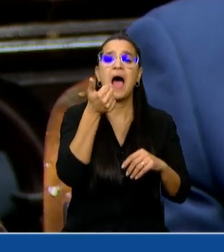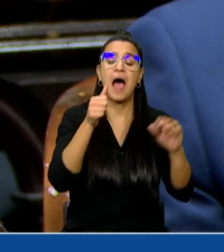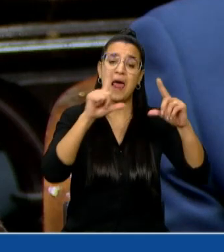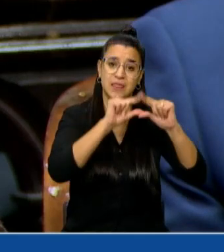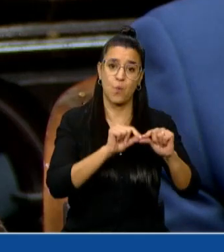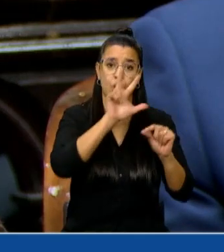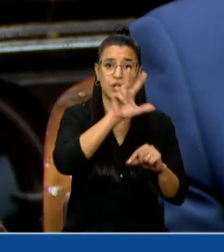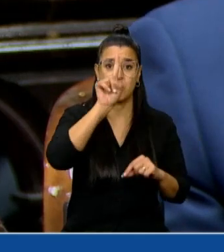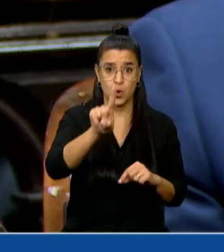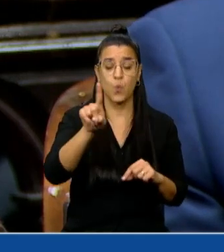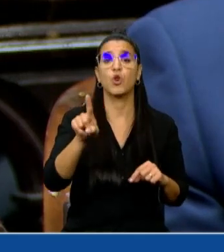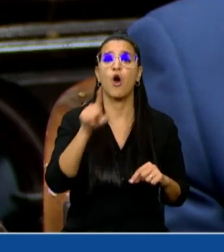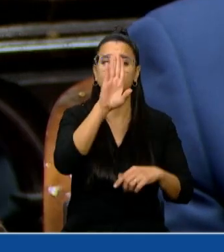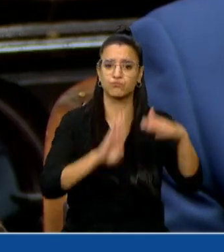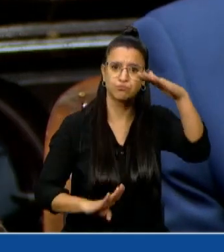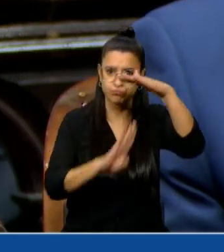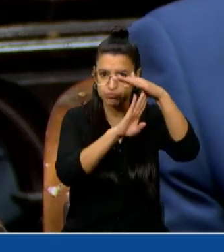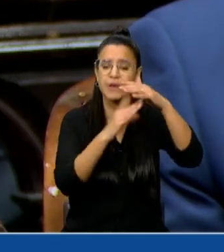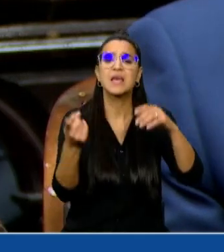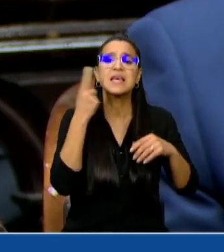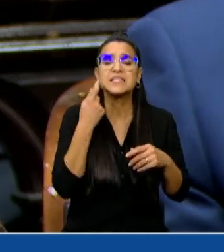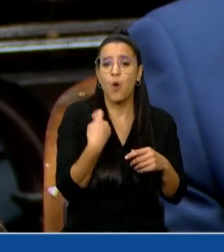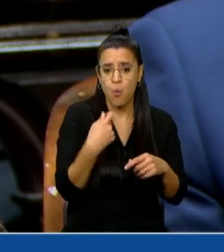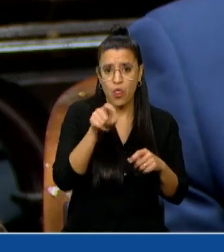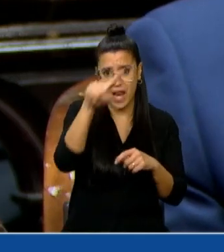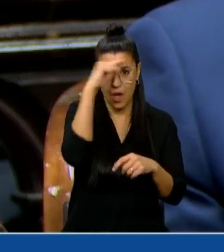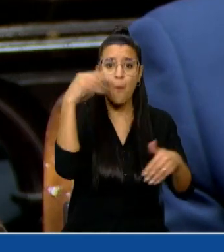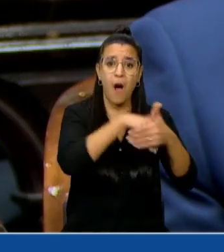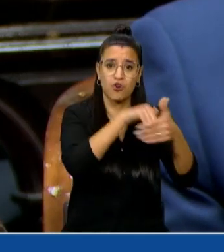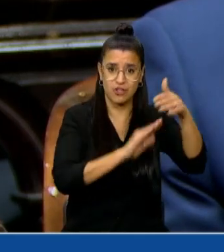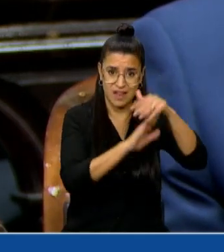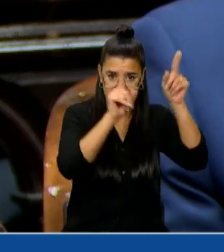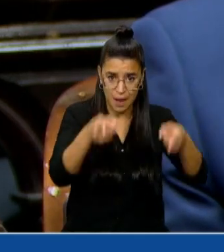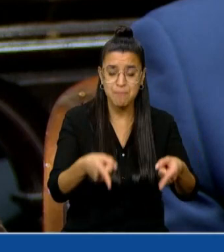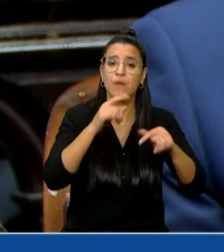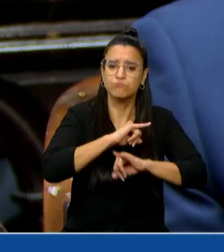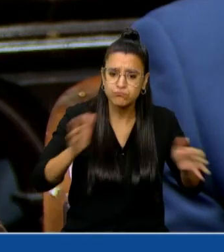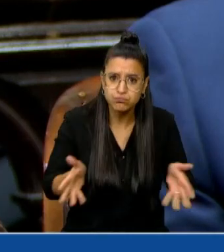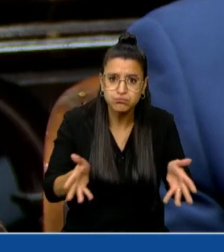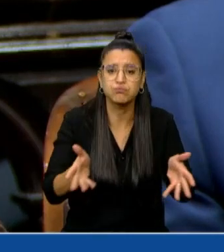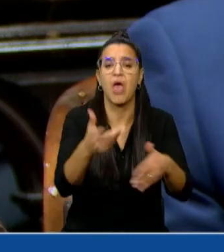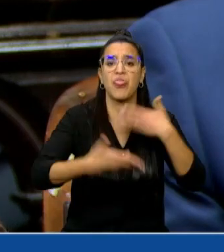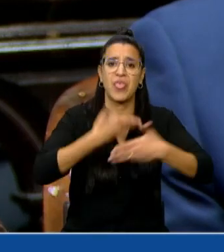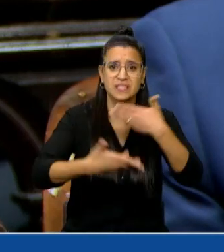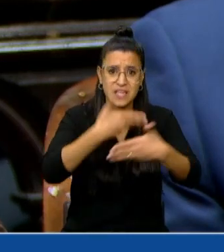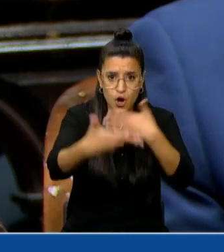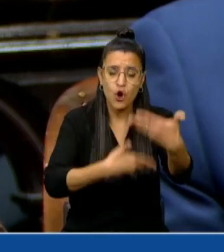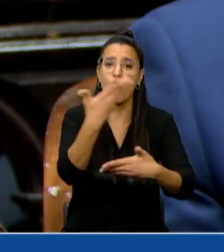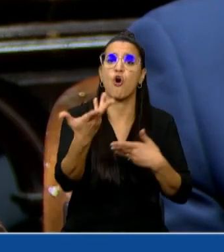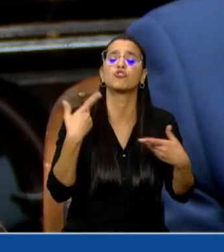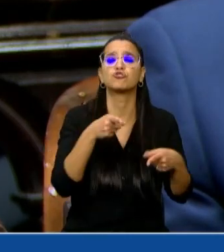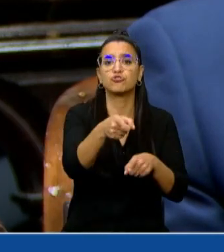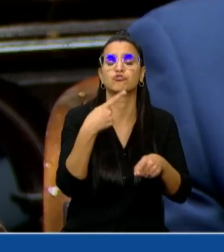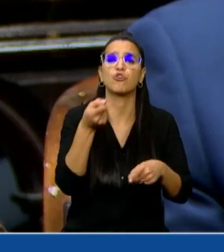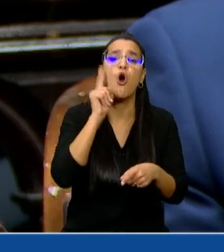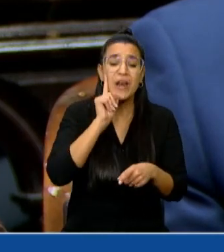31 encomienda a la Superintendencia de Seguro de la Nación y al Banco Central a promover el desarrollo de coberturas de